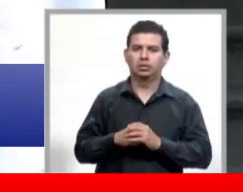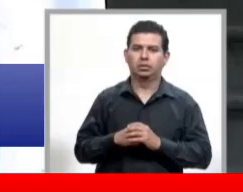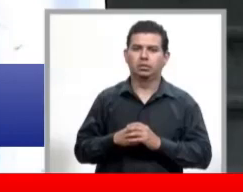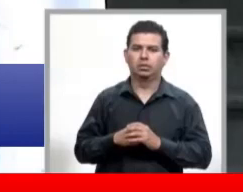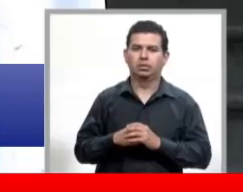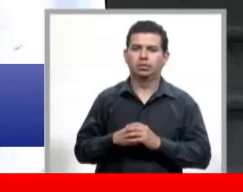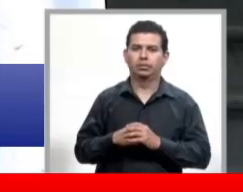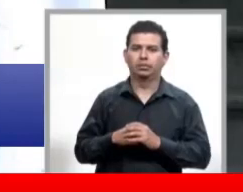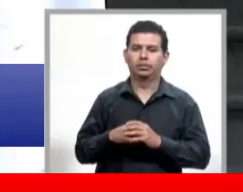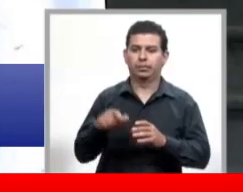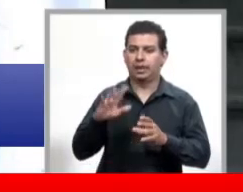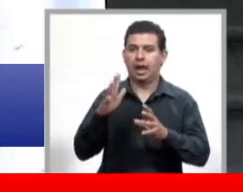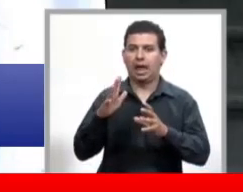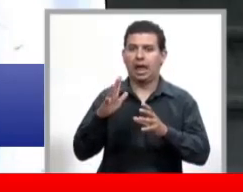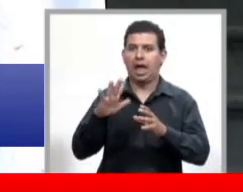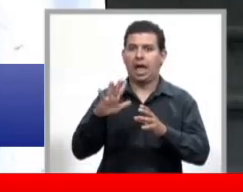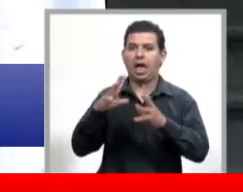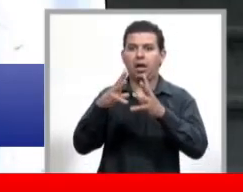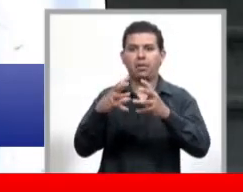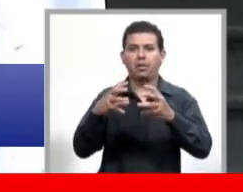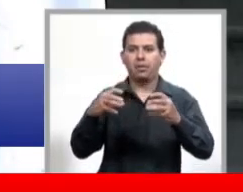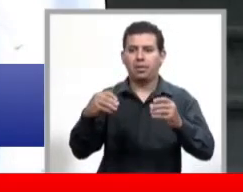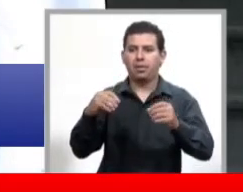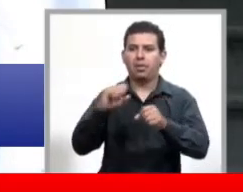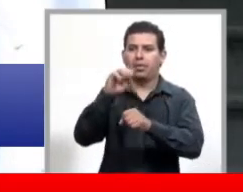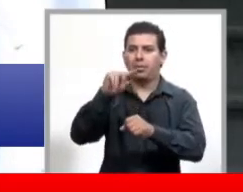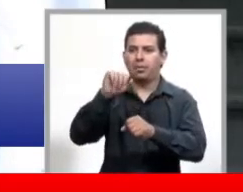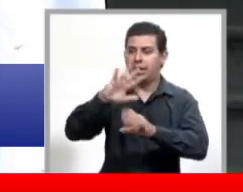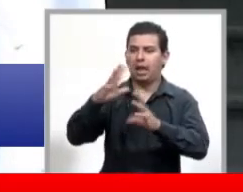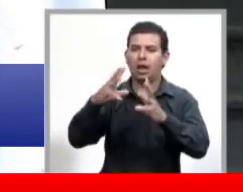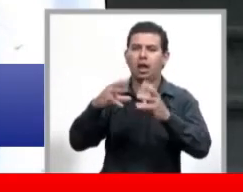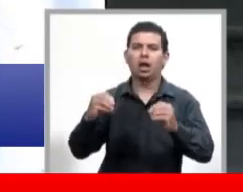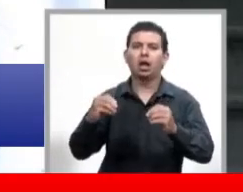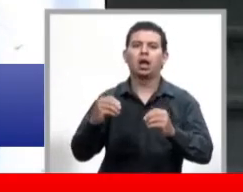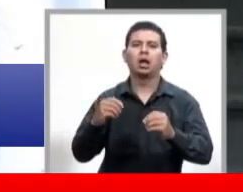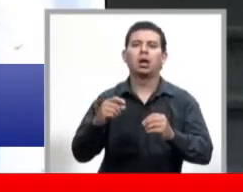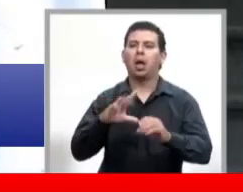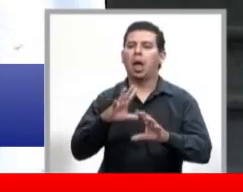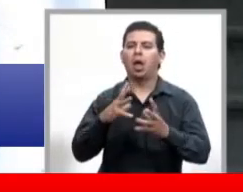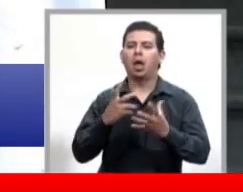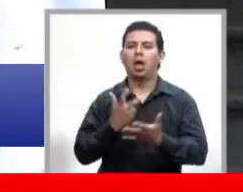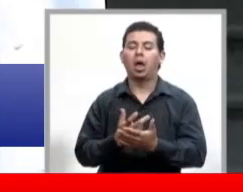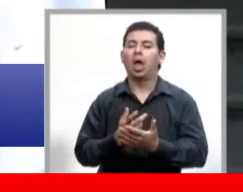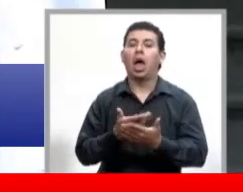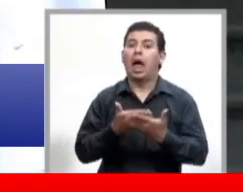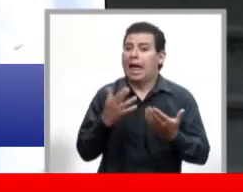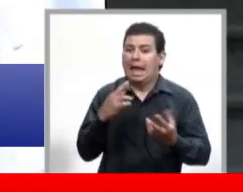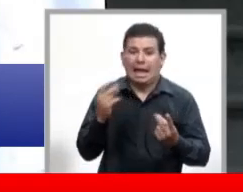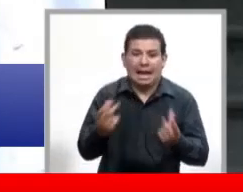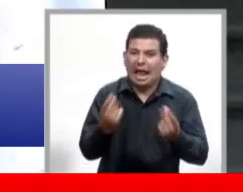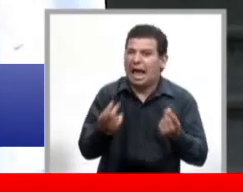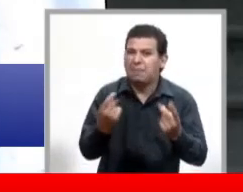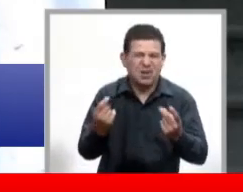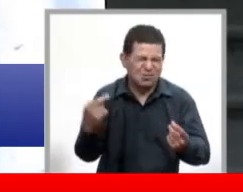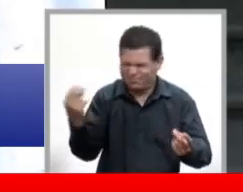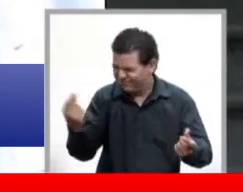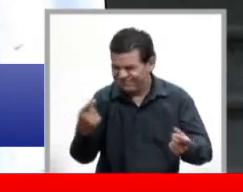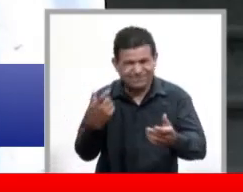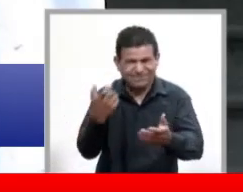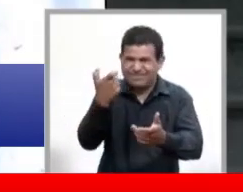este cerco sanitario en contra de la pandemia, rápidamente reactivemos la economía. Reactivar la